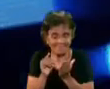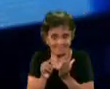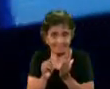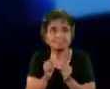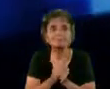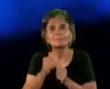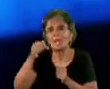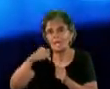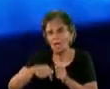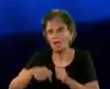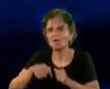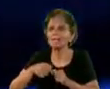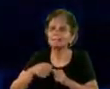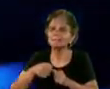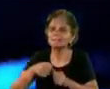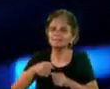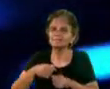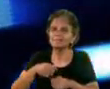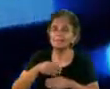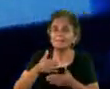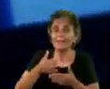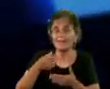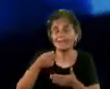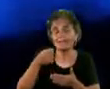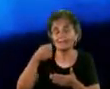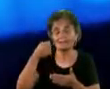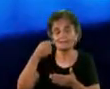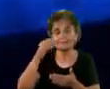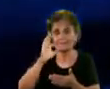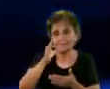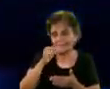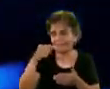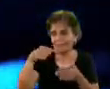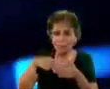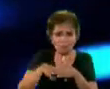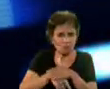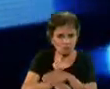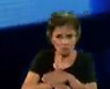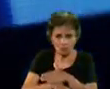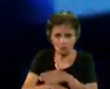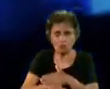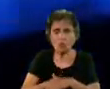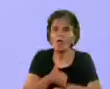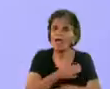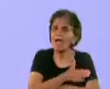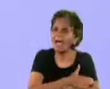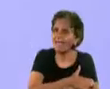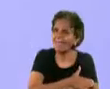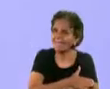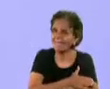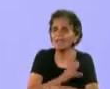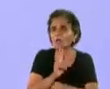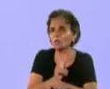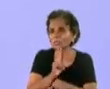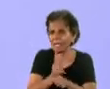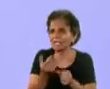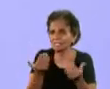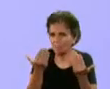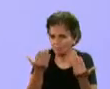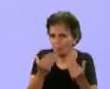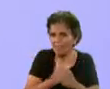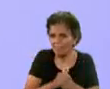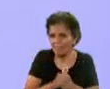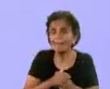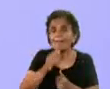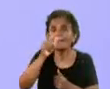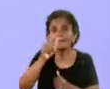para interiorizarnos sobre lo que sucedió, ¿cómo pasó? ¿Hay forma de prevenir lo que le sucedió a